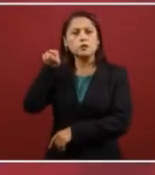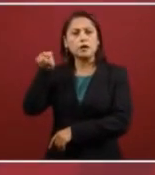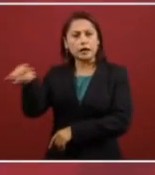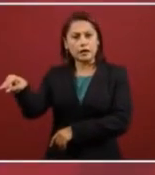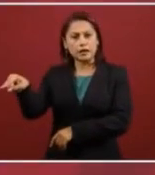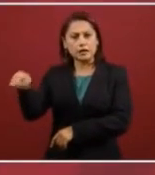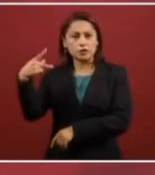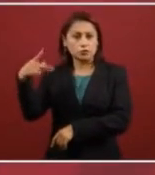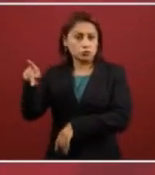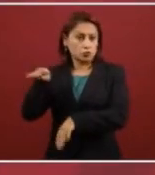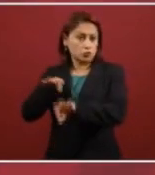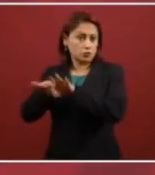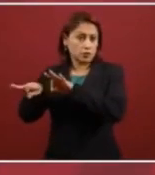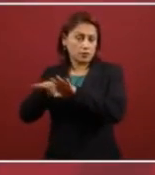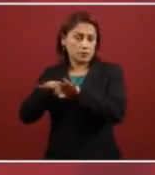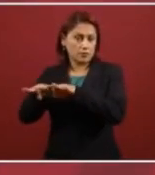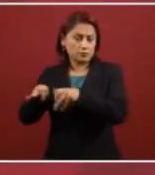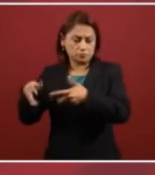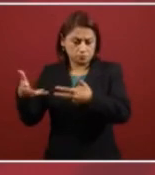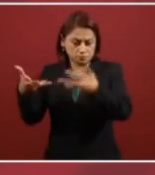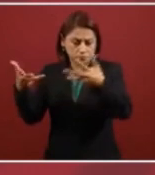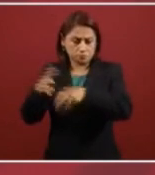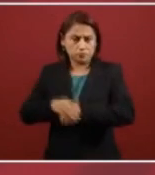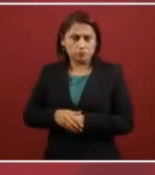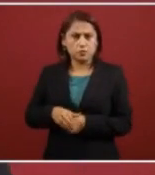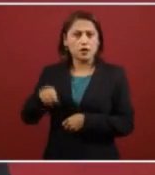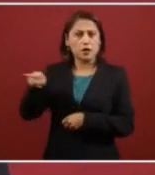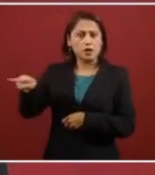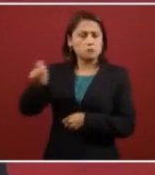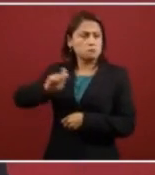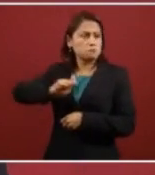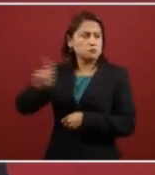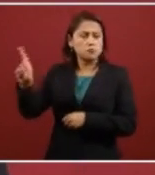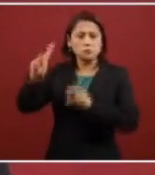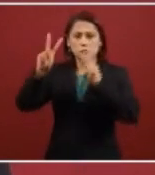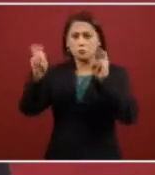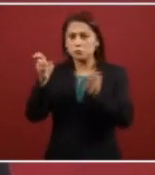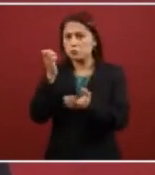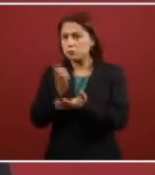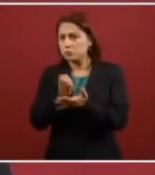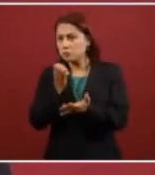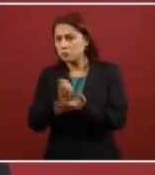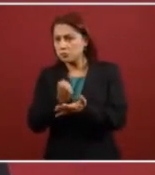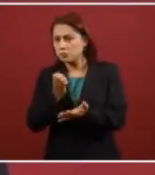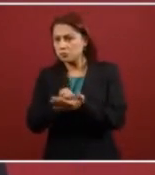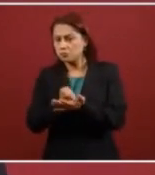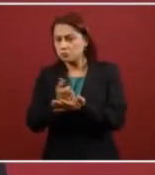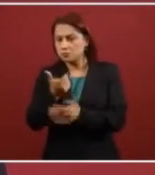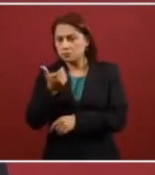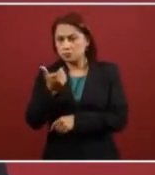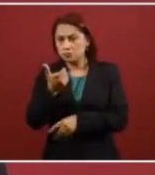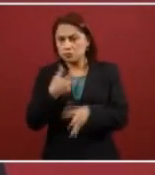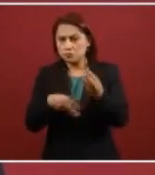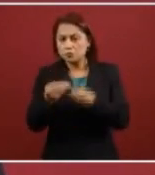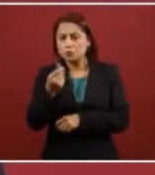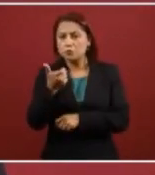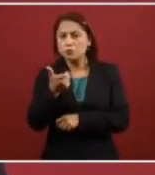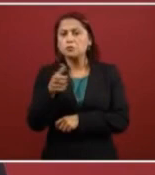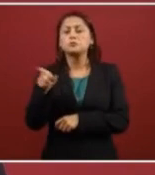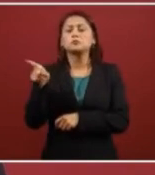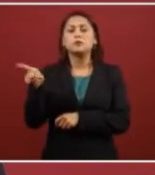Hacer su trabajo. To es do his muy job. Buen economista. He is a very good economist. Muy buen economista. A